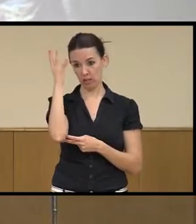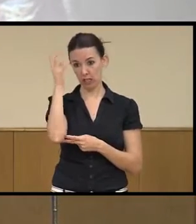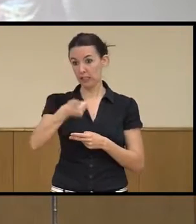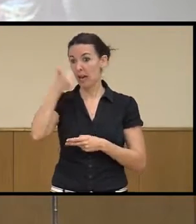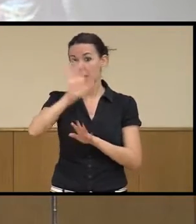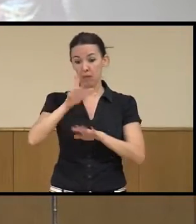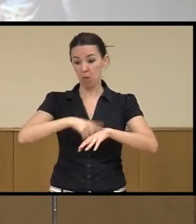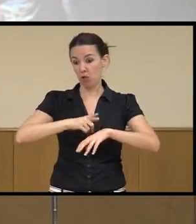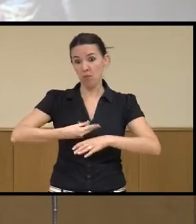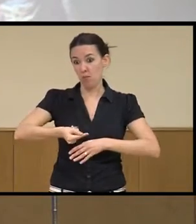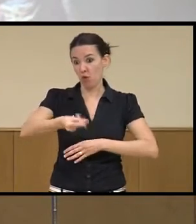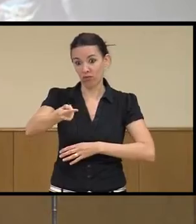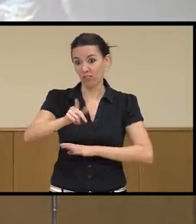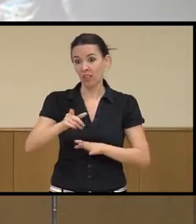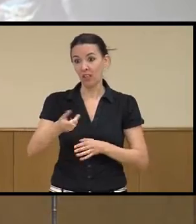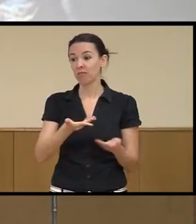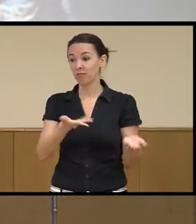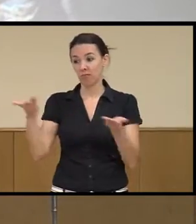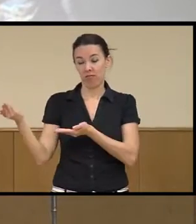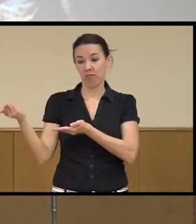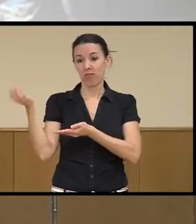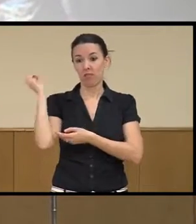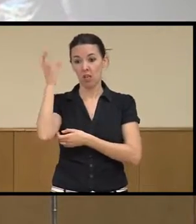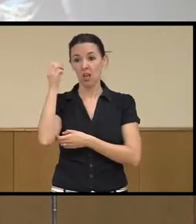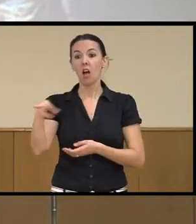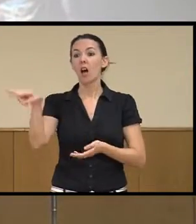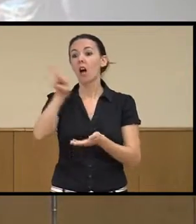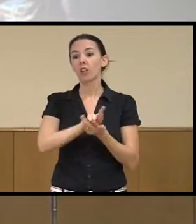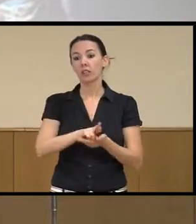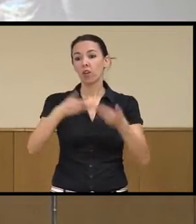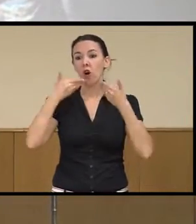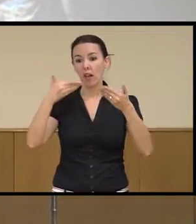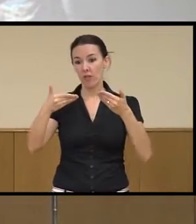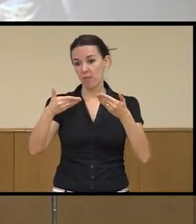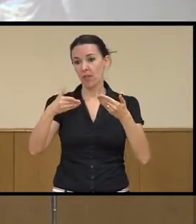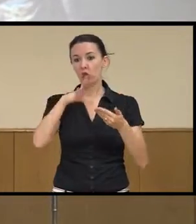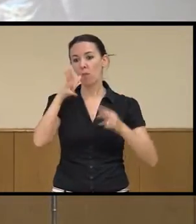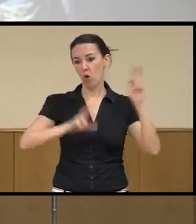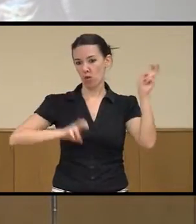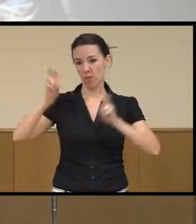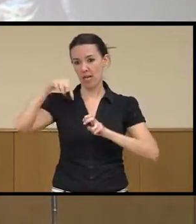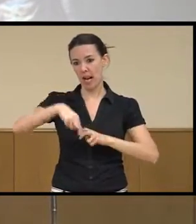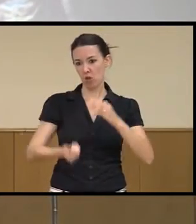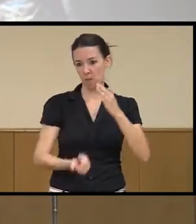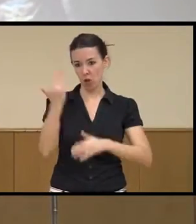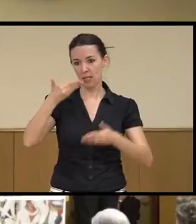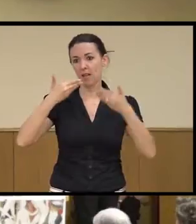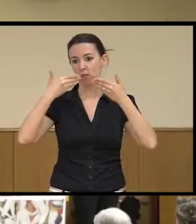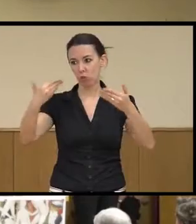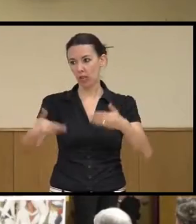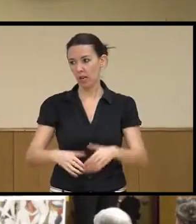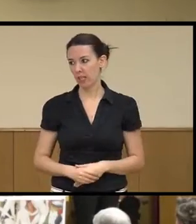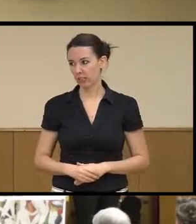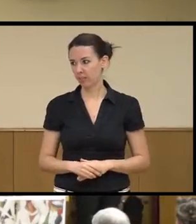perder más tiempo, os dejo con ellos y os reitero el agradecimiento por venir aquí esta mañana. Muchas gracias.